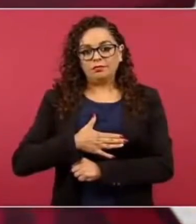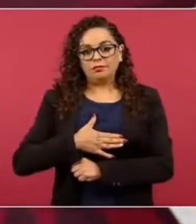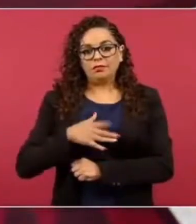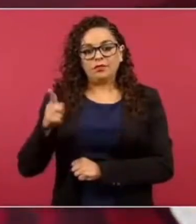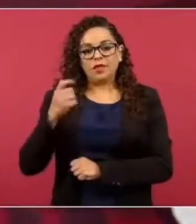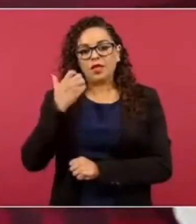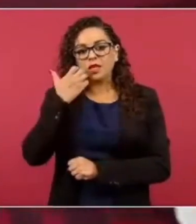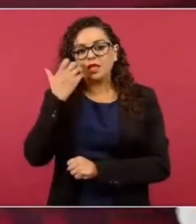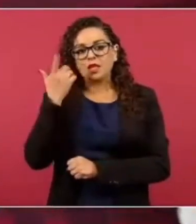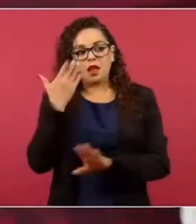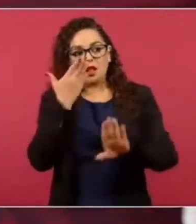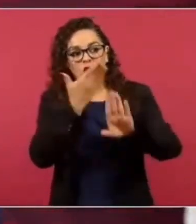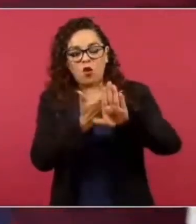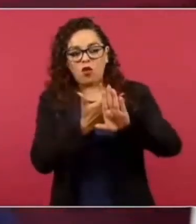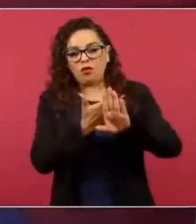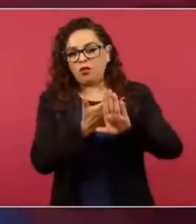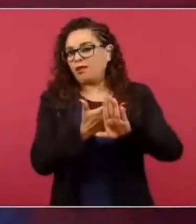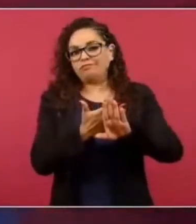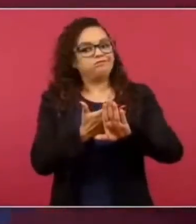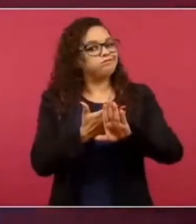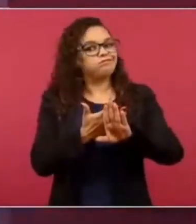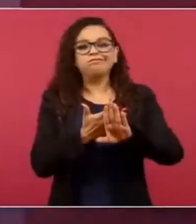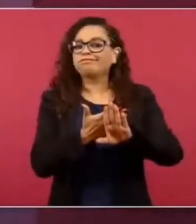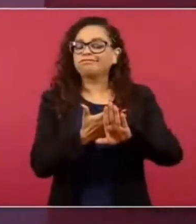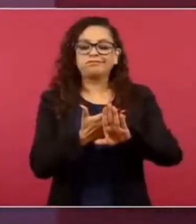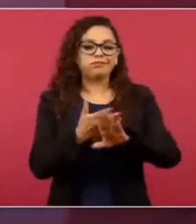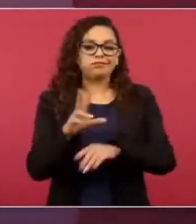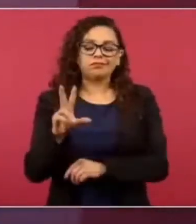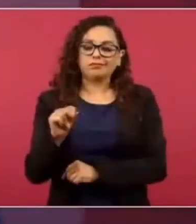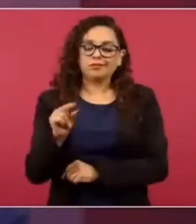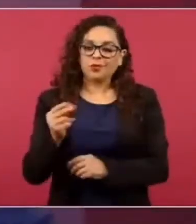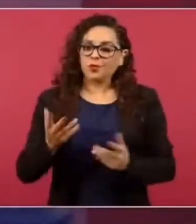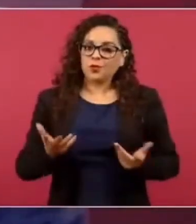en política